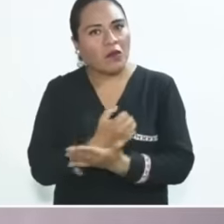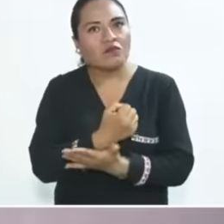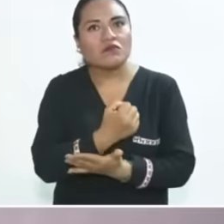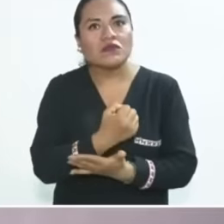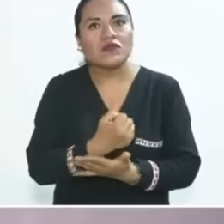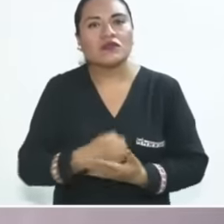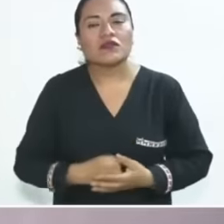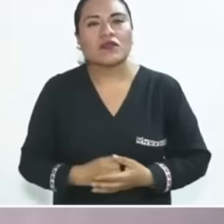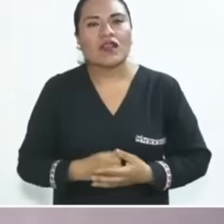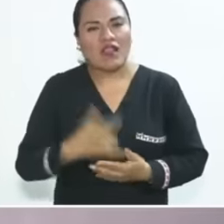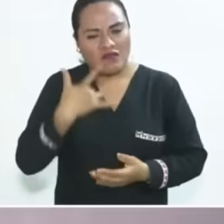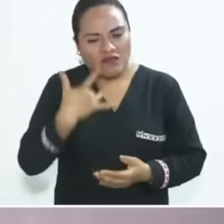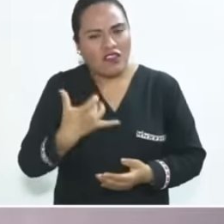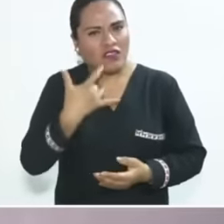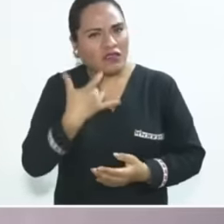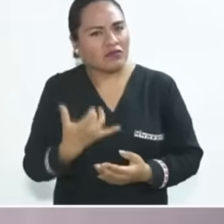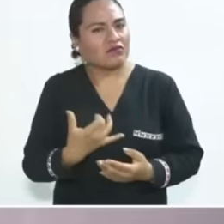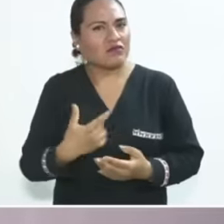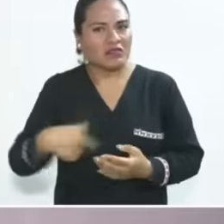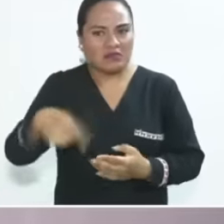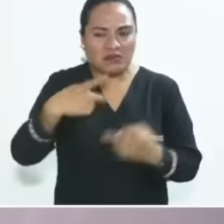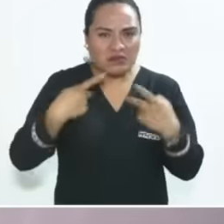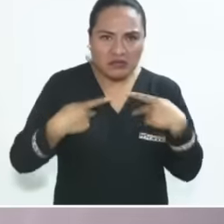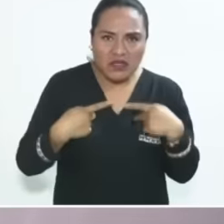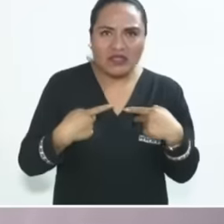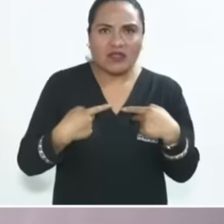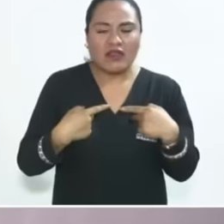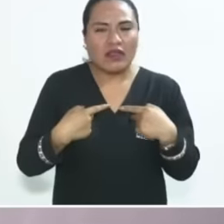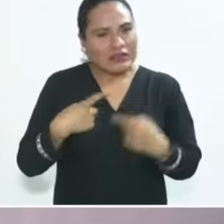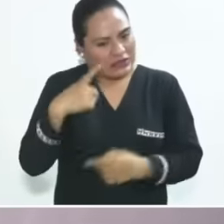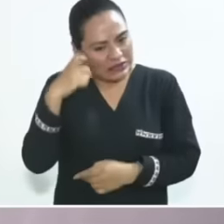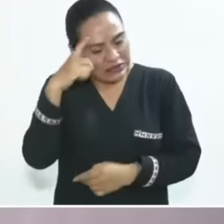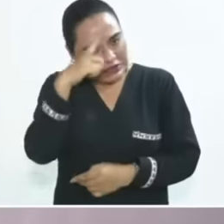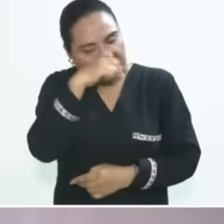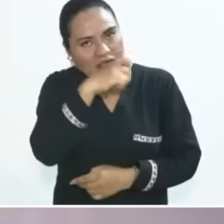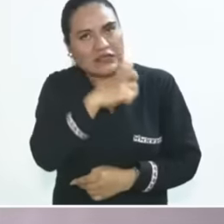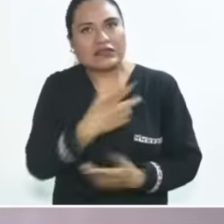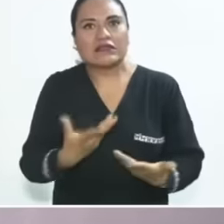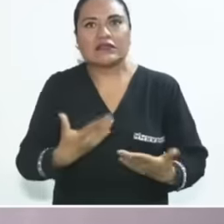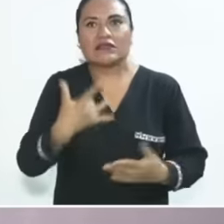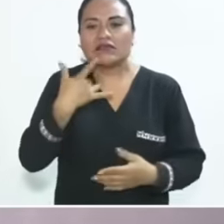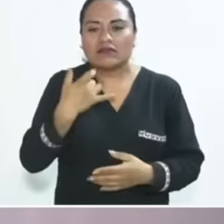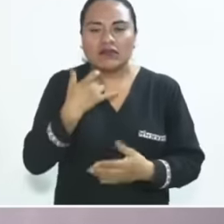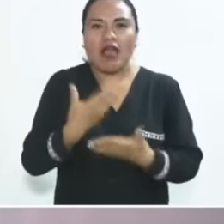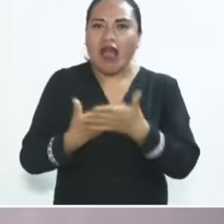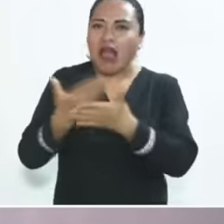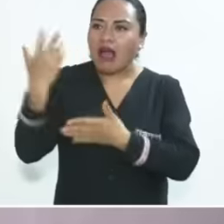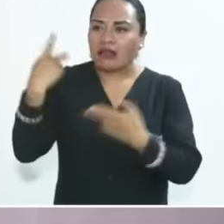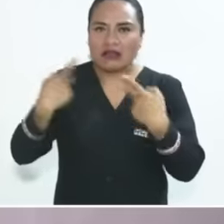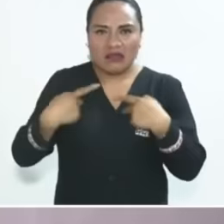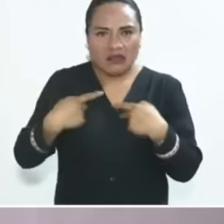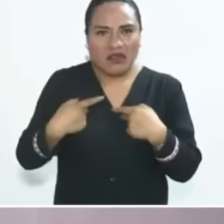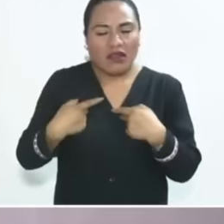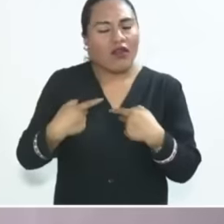con mucho esfuerzo, con muchos sacrificios de nuestros antepasados.